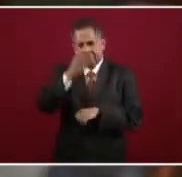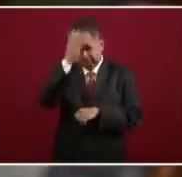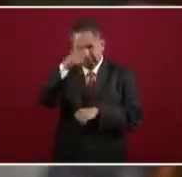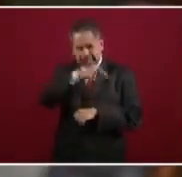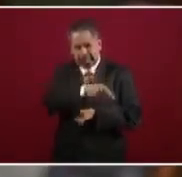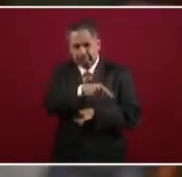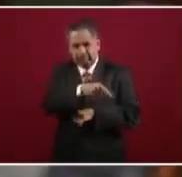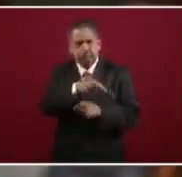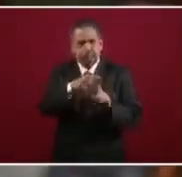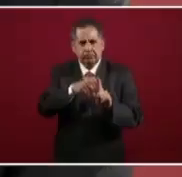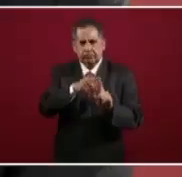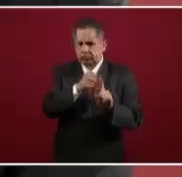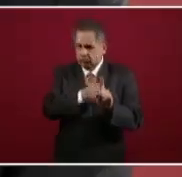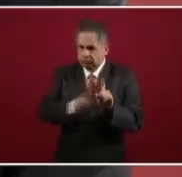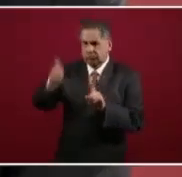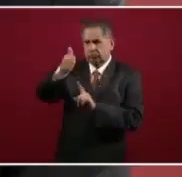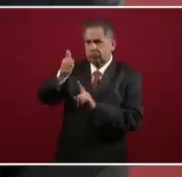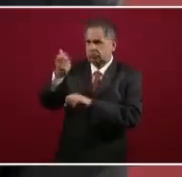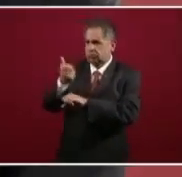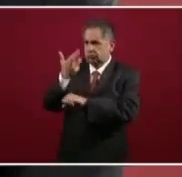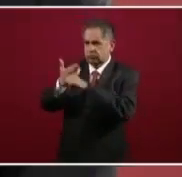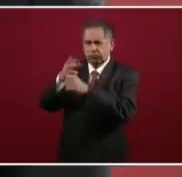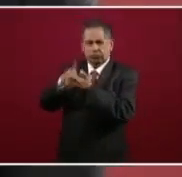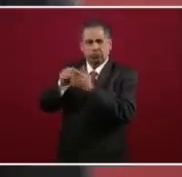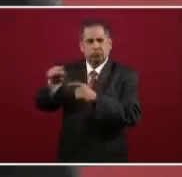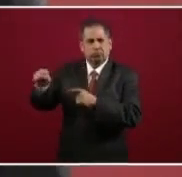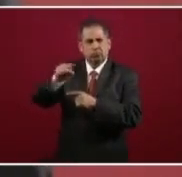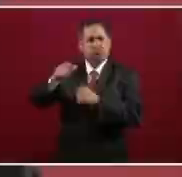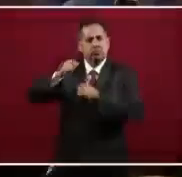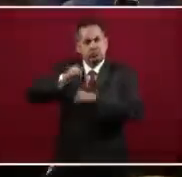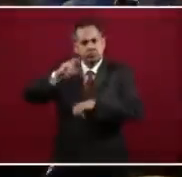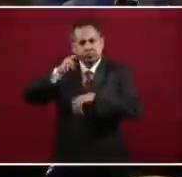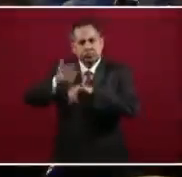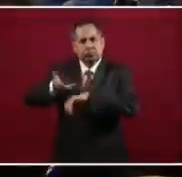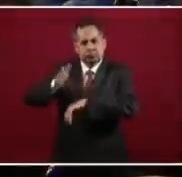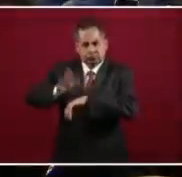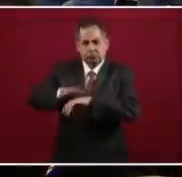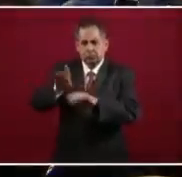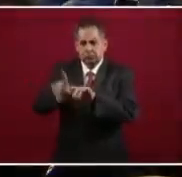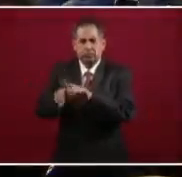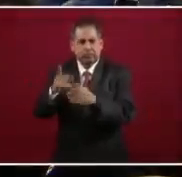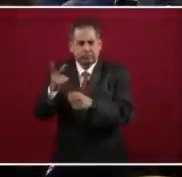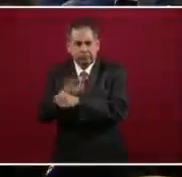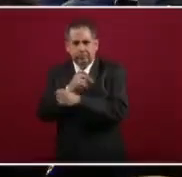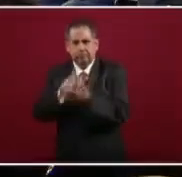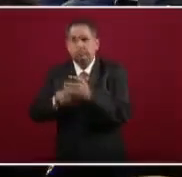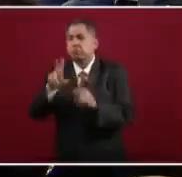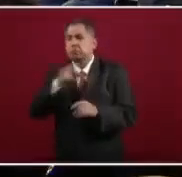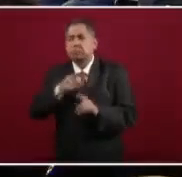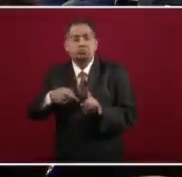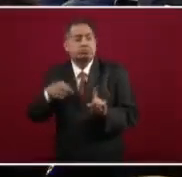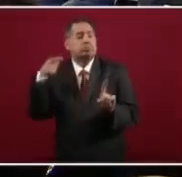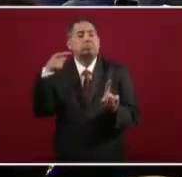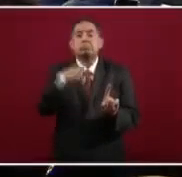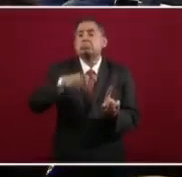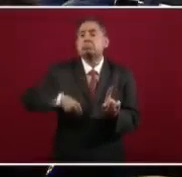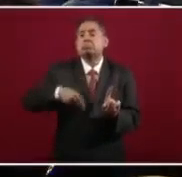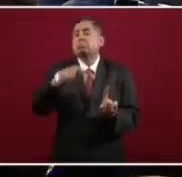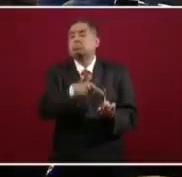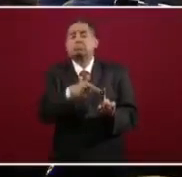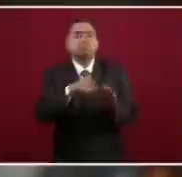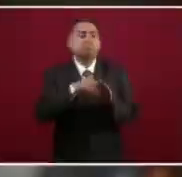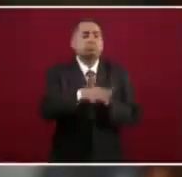tienen que ser ustedes secretarios los que asuman la responsabilidad de lo que pasó en culiacán esa es mi pregunta